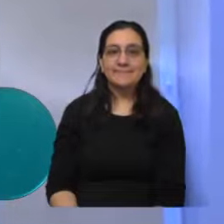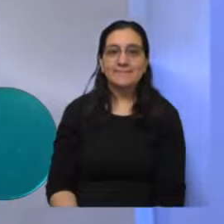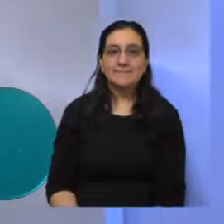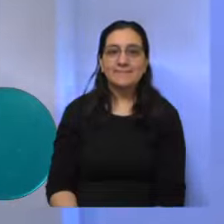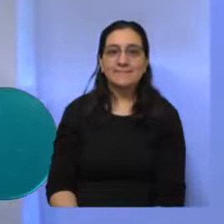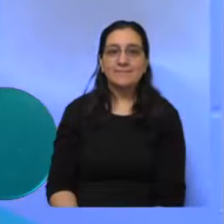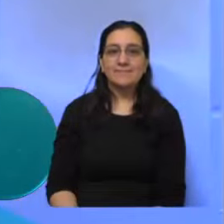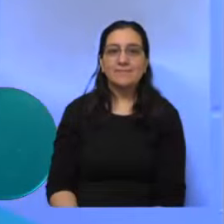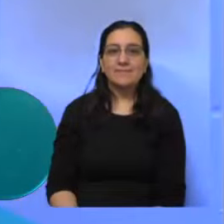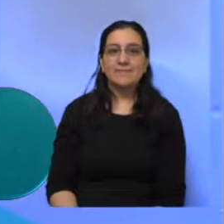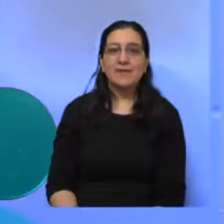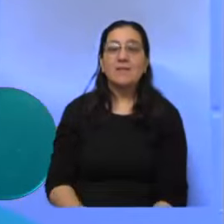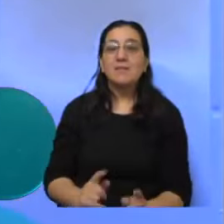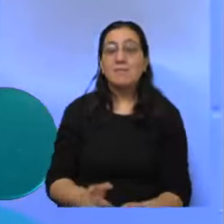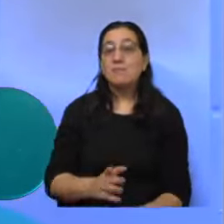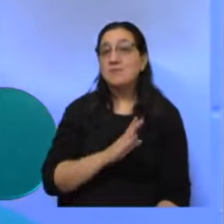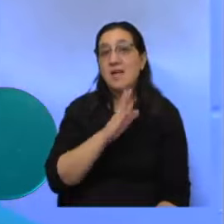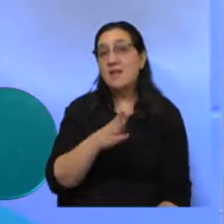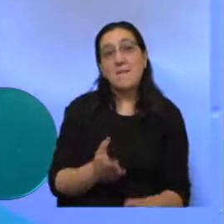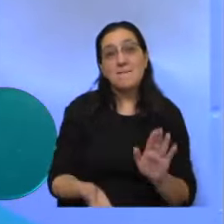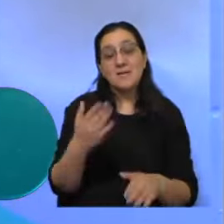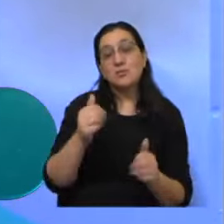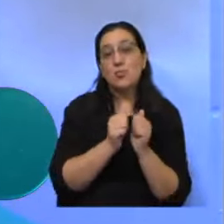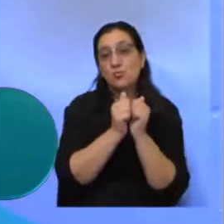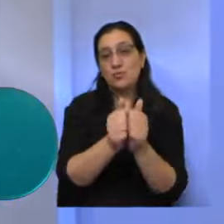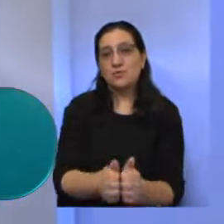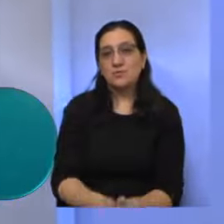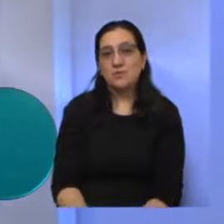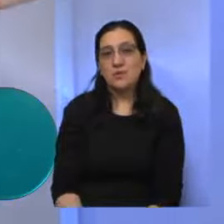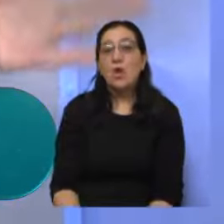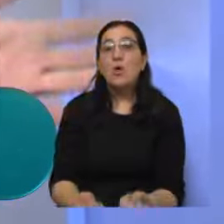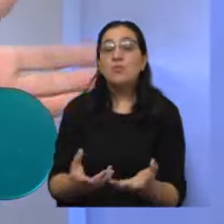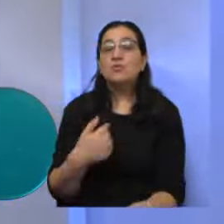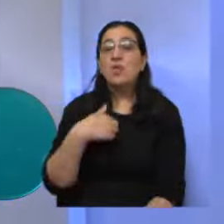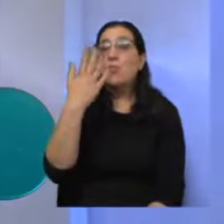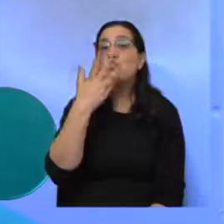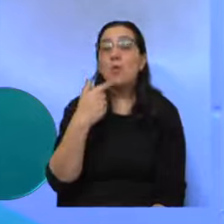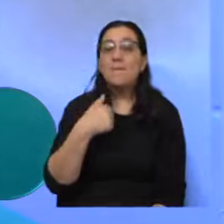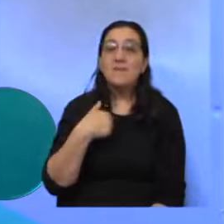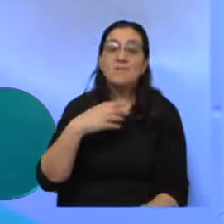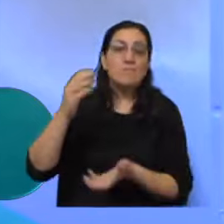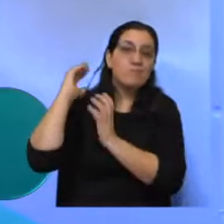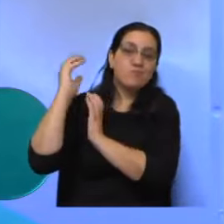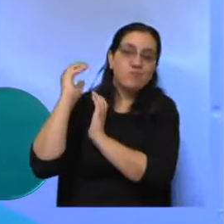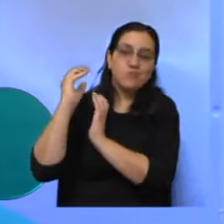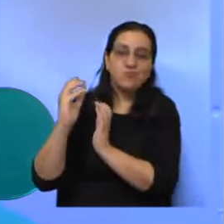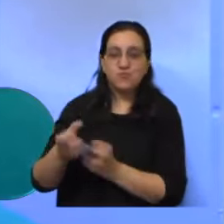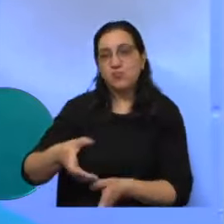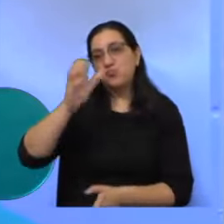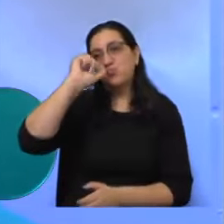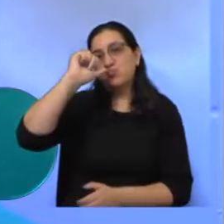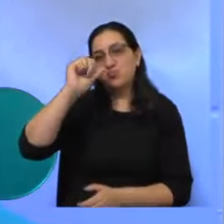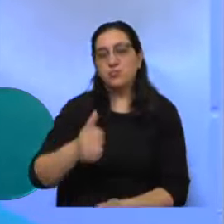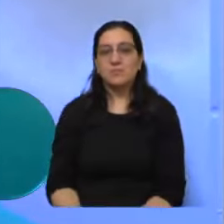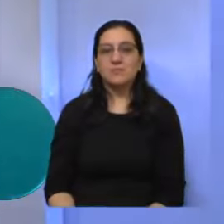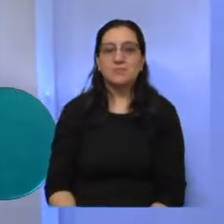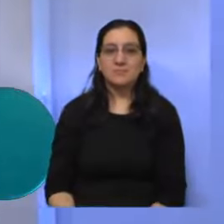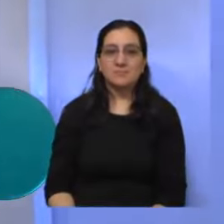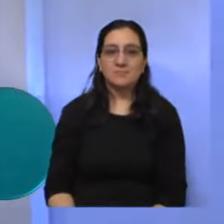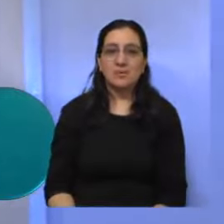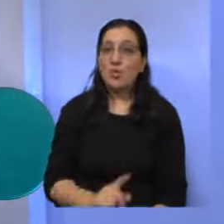En la salida. Vamos a tener que salir más juntos. Por eso te gustó mi trago, porque te gusta todo. Todo, claro, viene bien. Claro, todo lo claro. Implique. No era porque